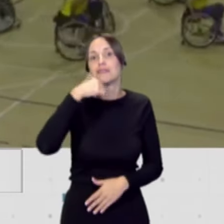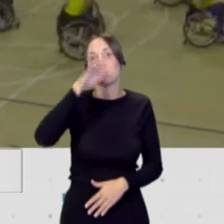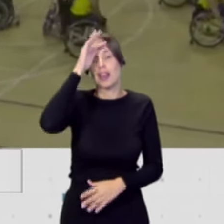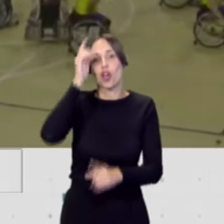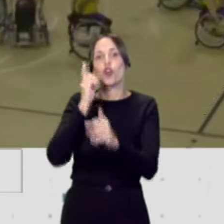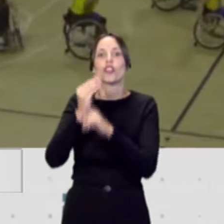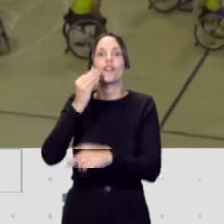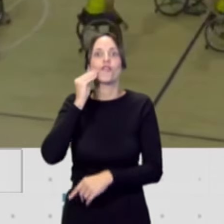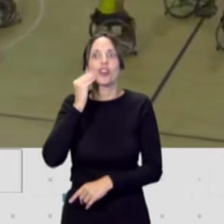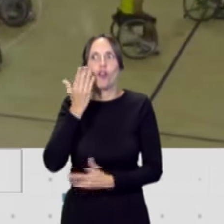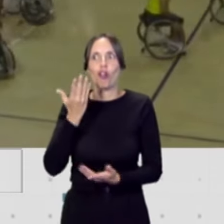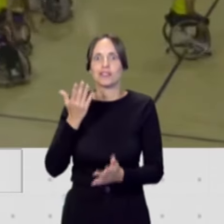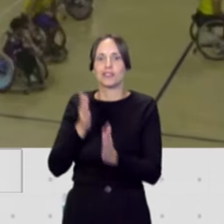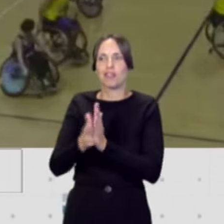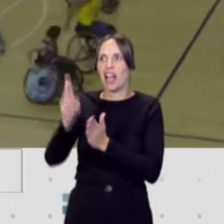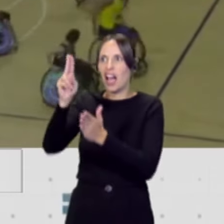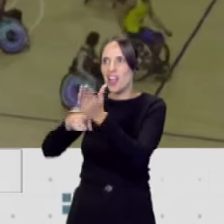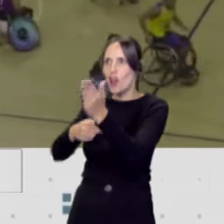gana a los gallegos?